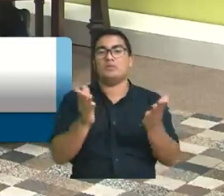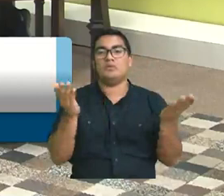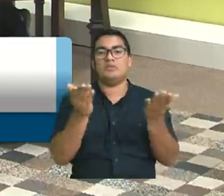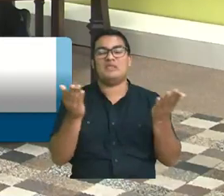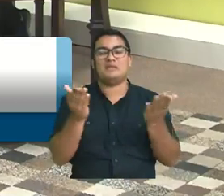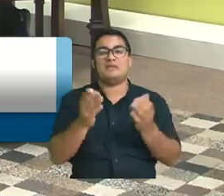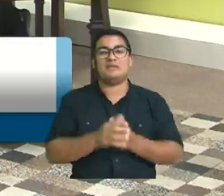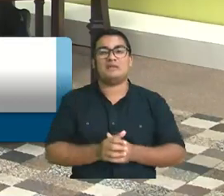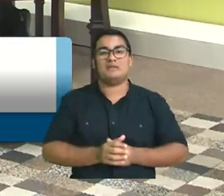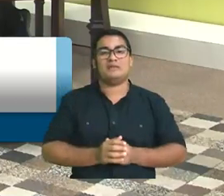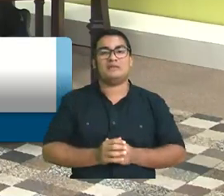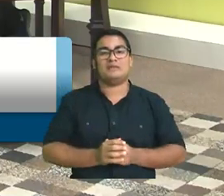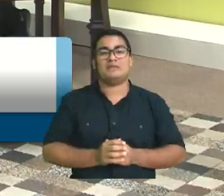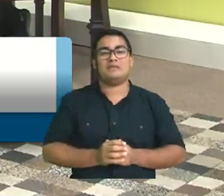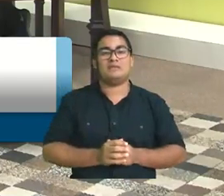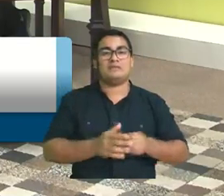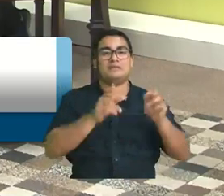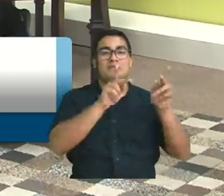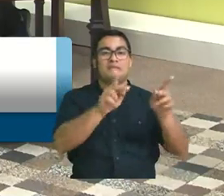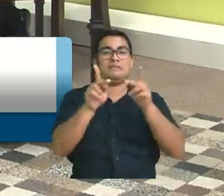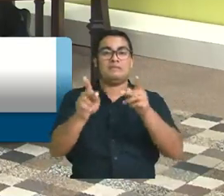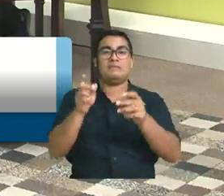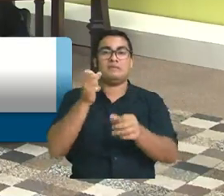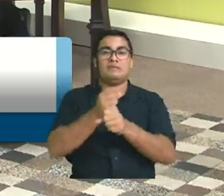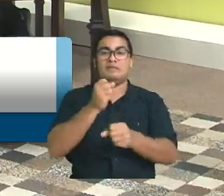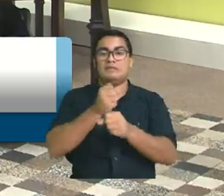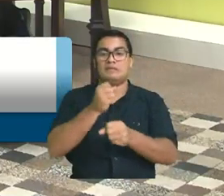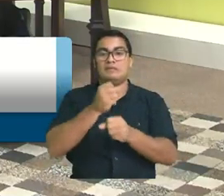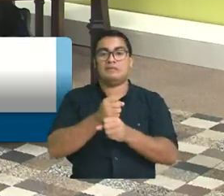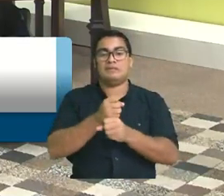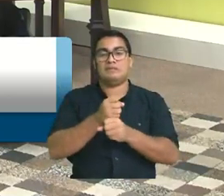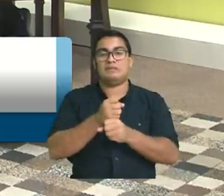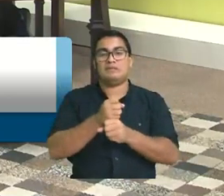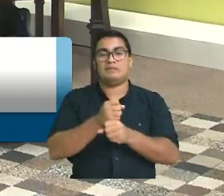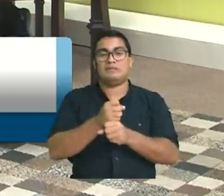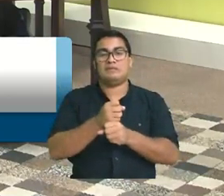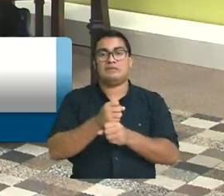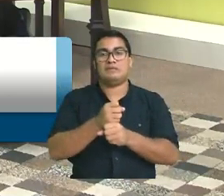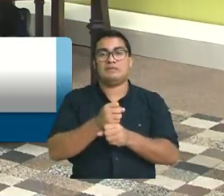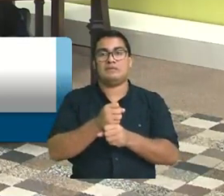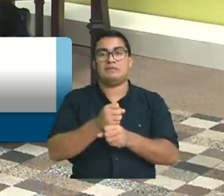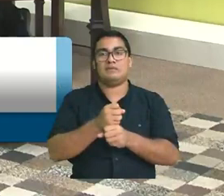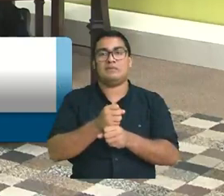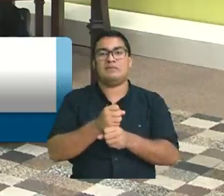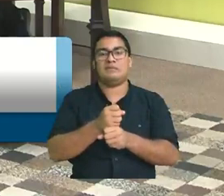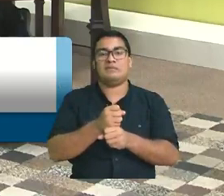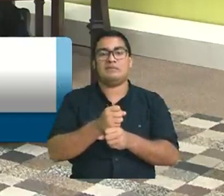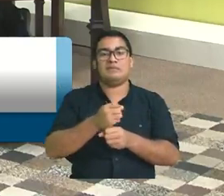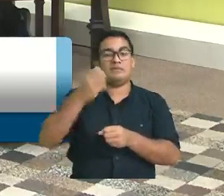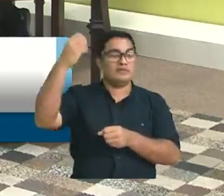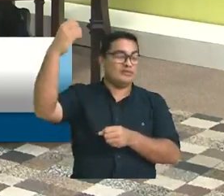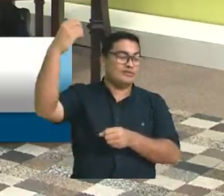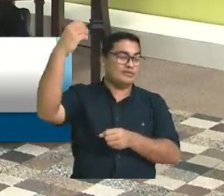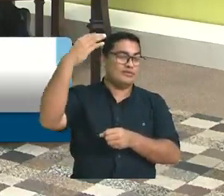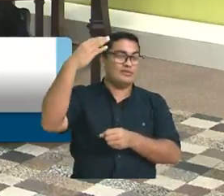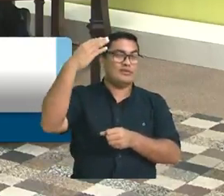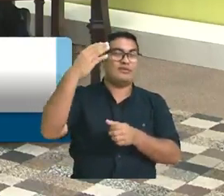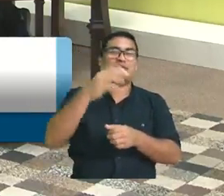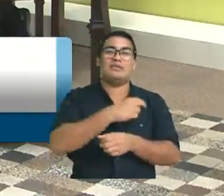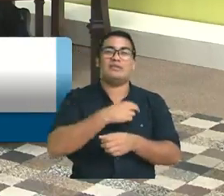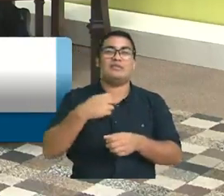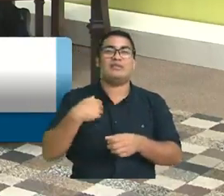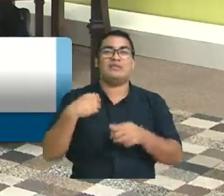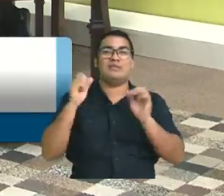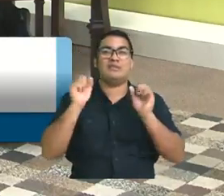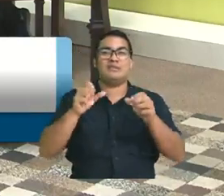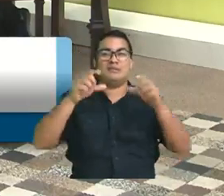Por ejemplo, bueno, pacientes que trabajan o que su trabajo es por estar expuestos al sol, ¿qué pueden hacer?